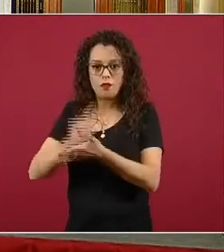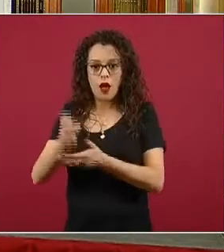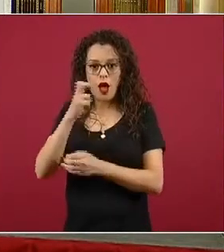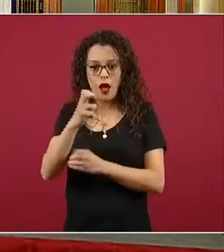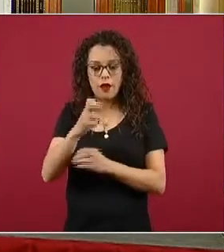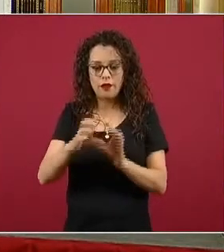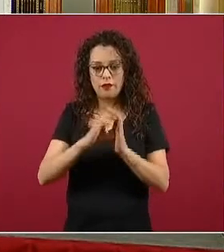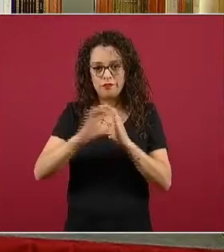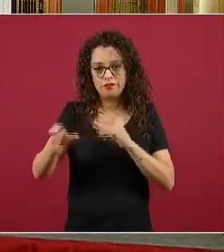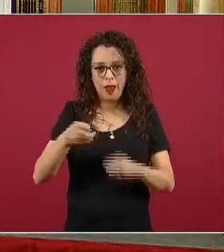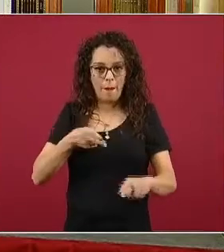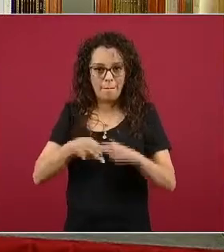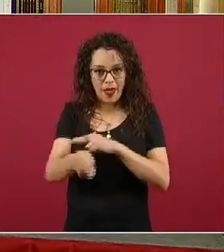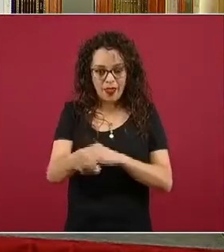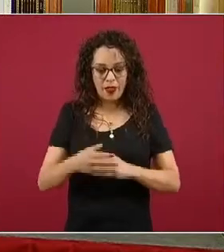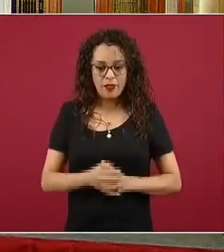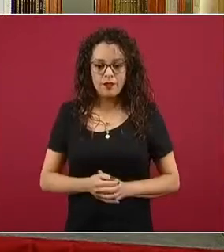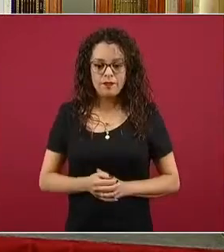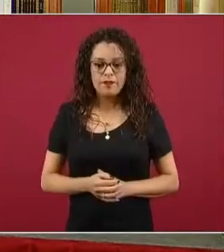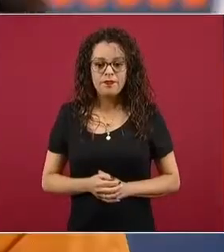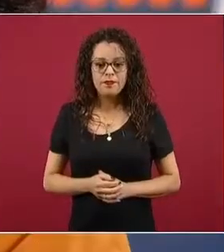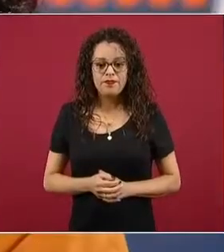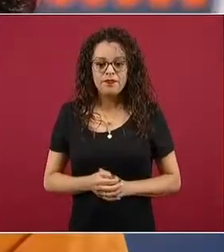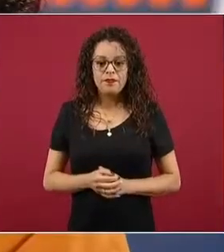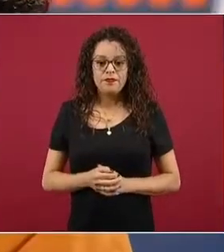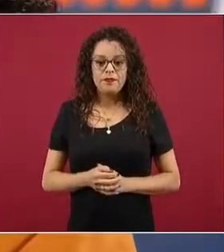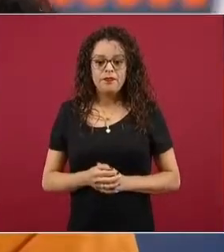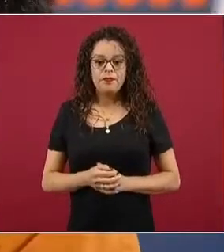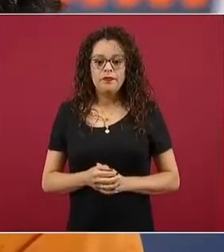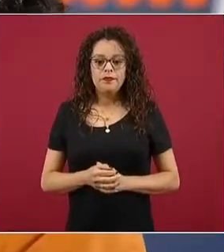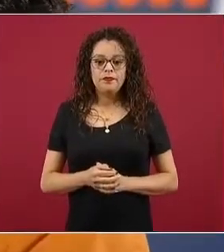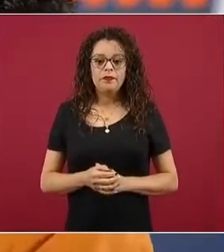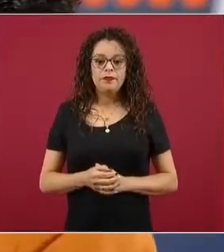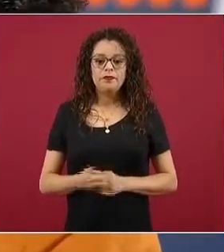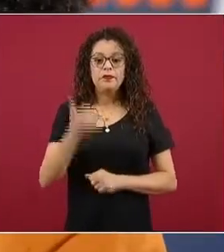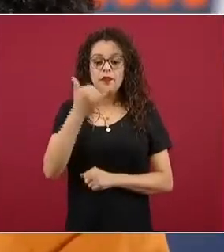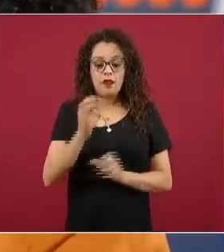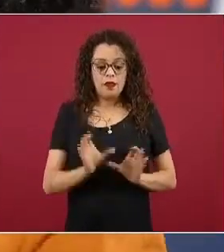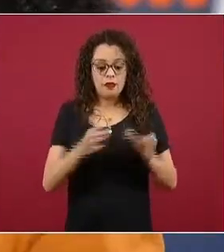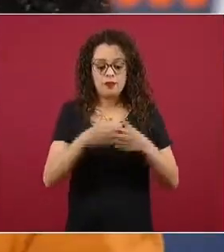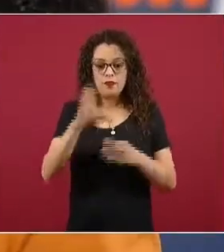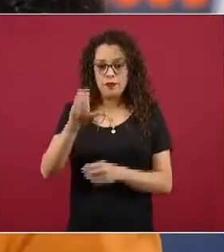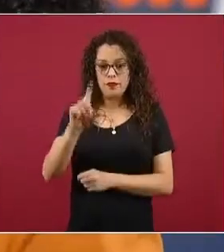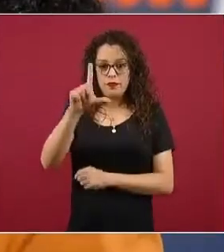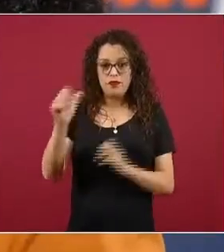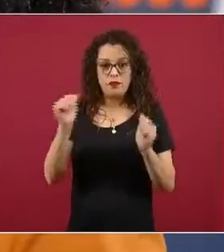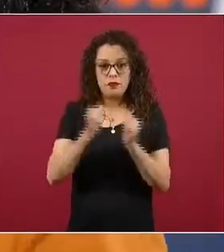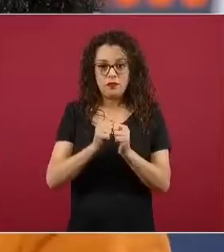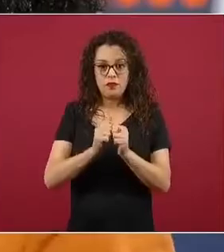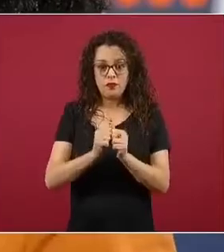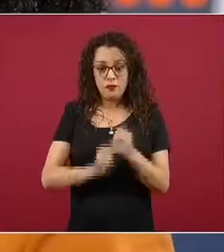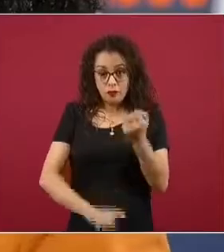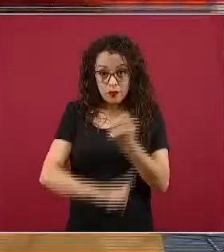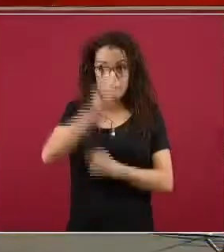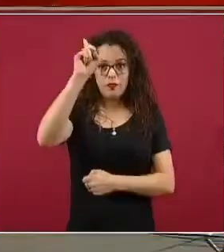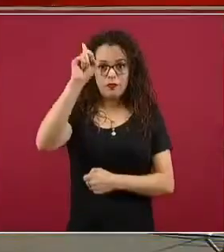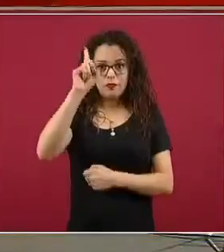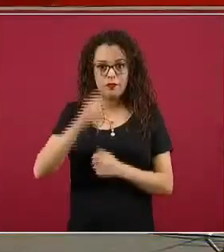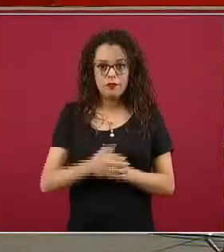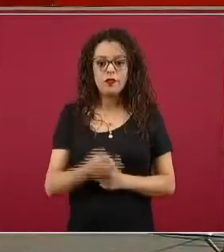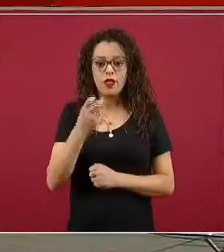unidades, y se profundiza la intervención en colonias de emergencia. Aquí vamos a trabajar con